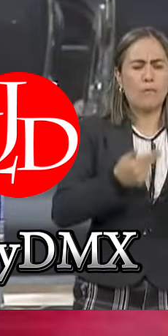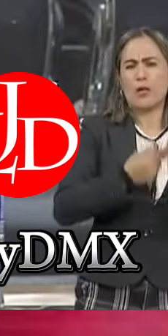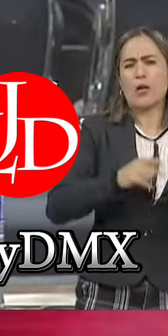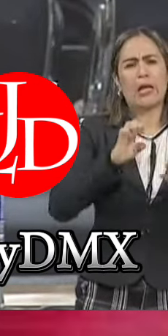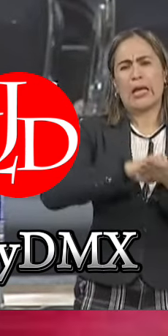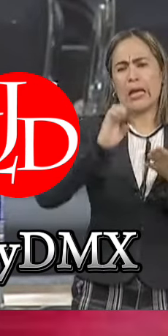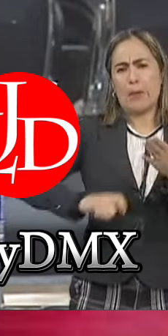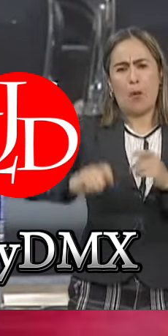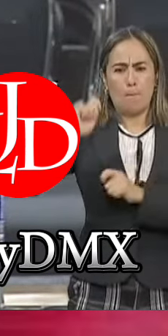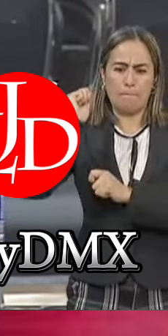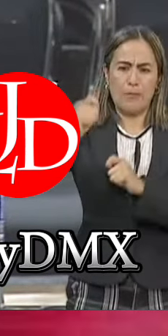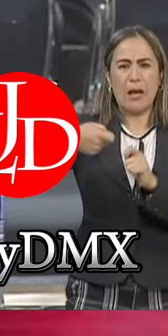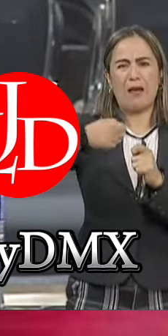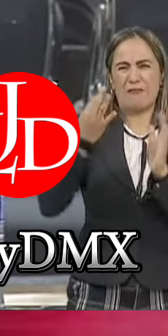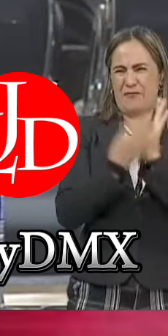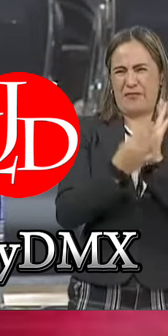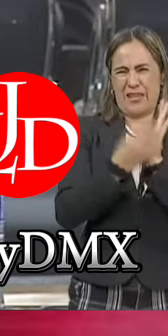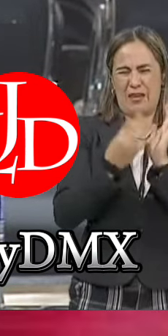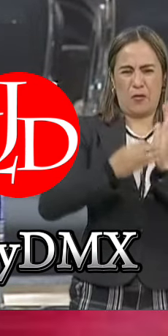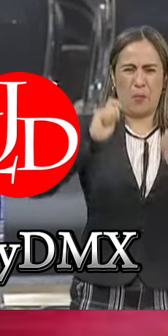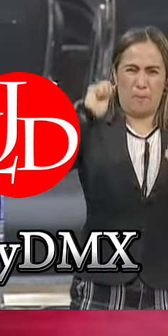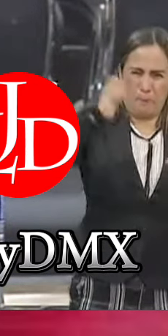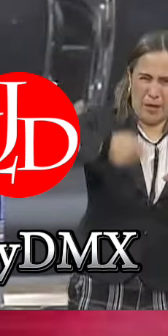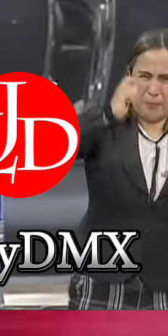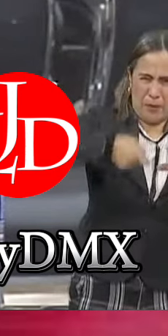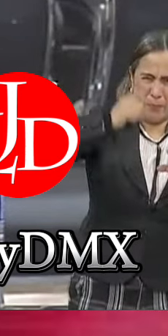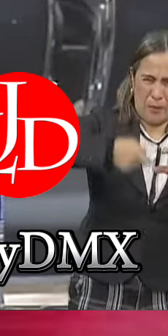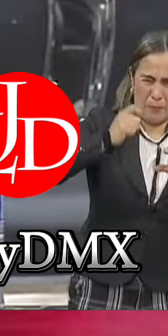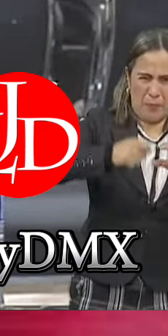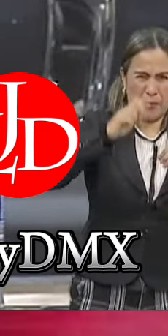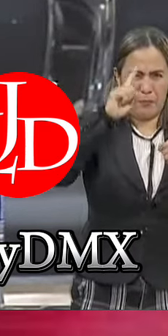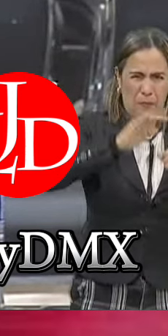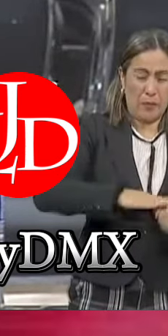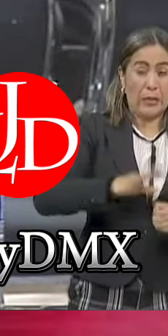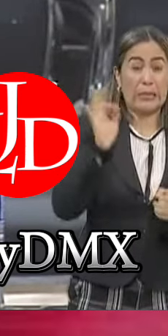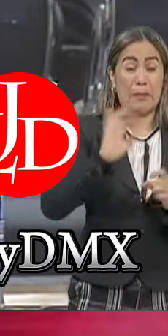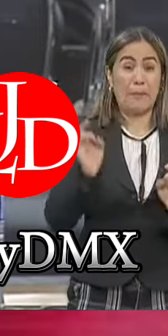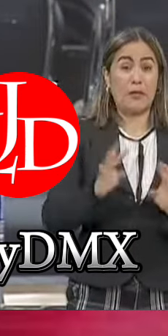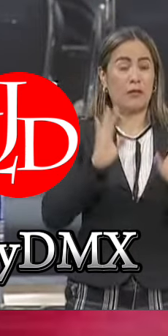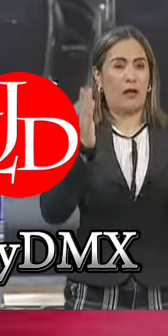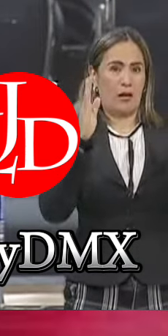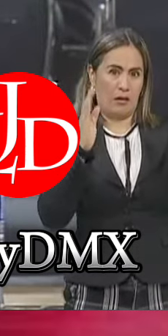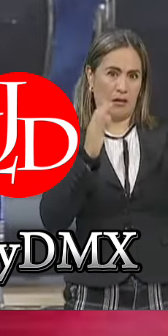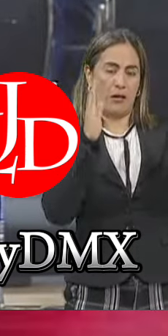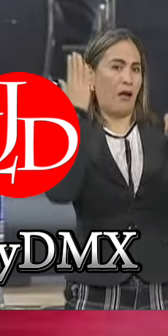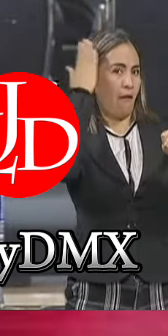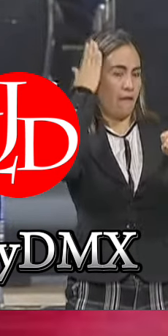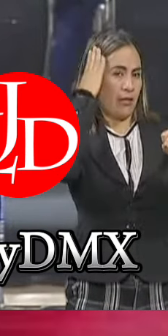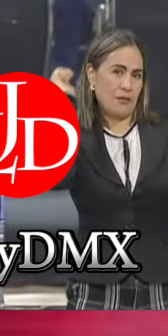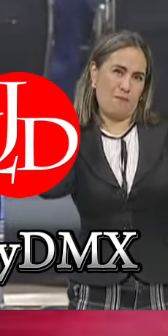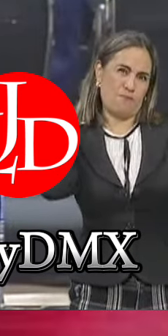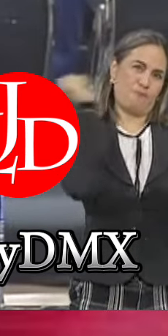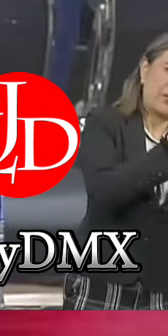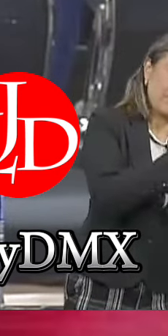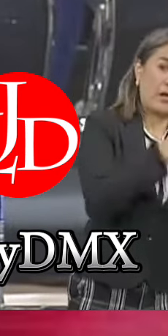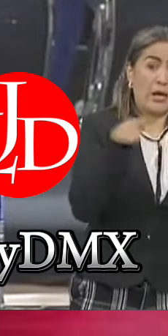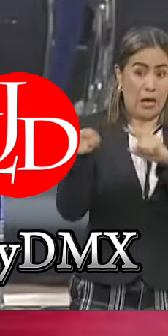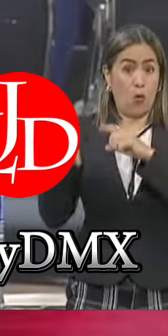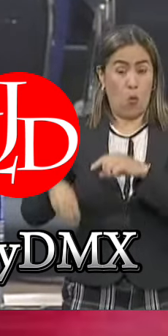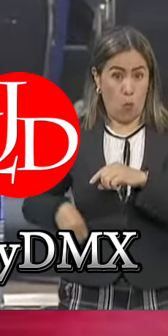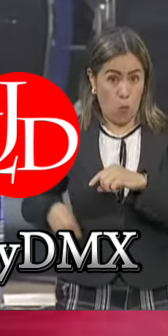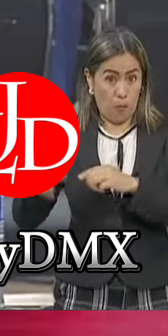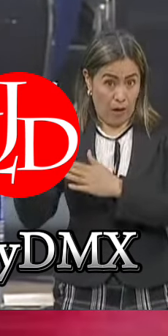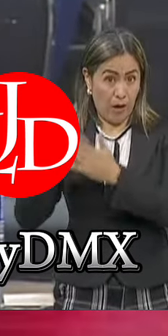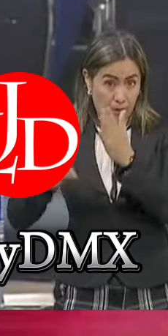Es una extraordinaria herramienta si alguien la usa para romperle la cabeza a alguien no es un asunto el martillo sigue siendo una